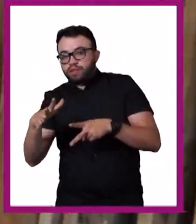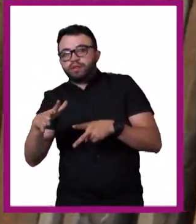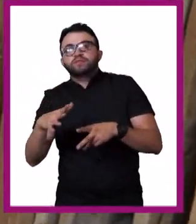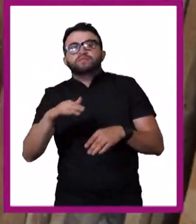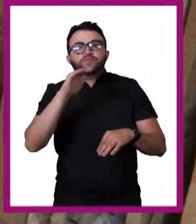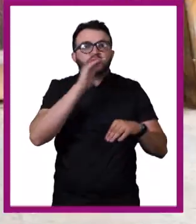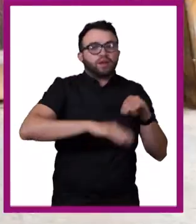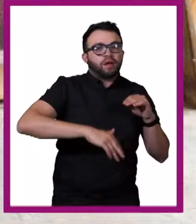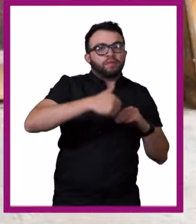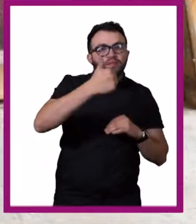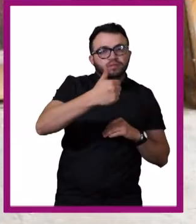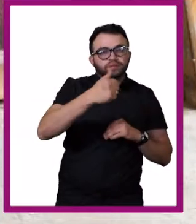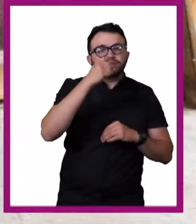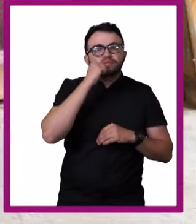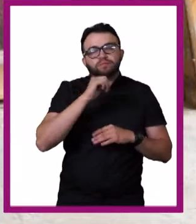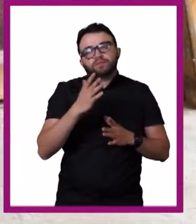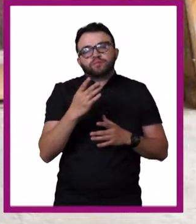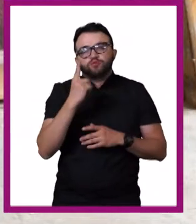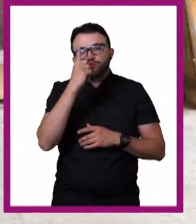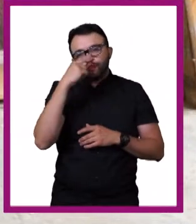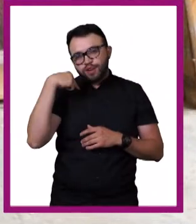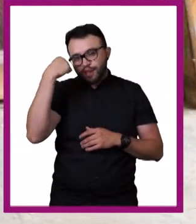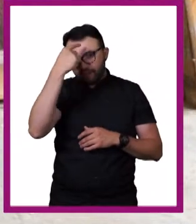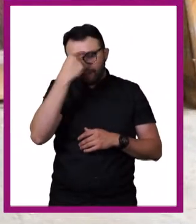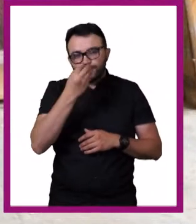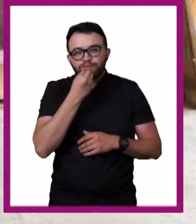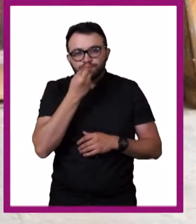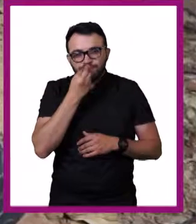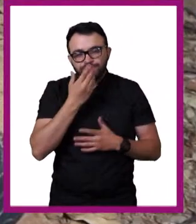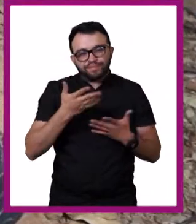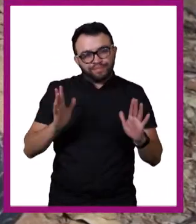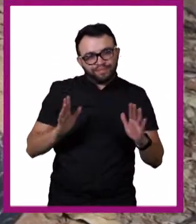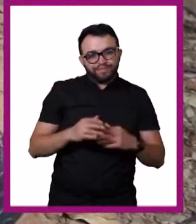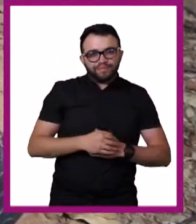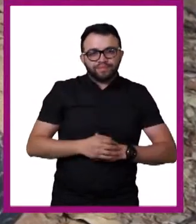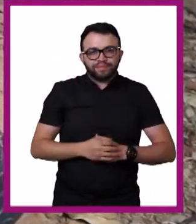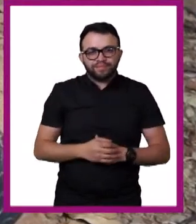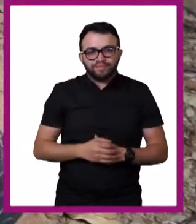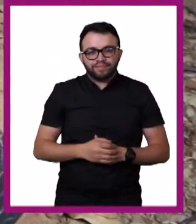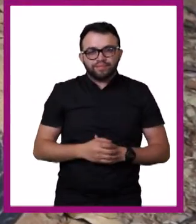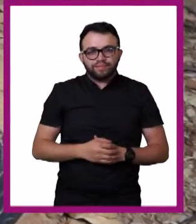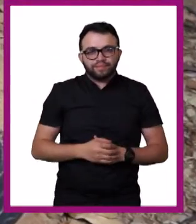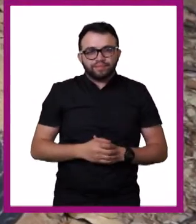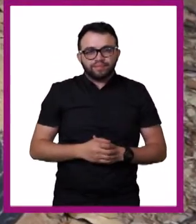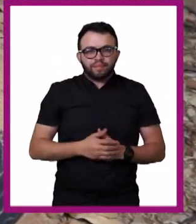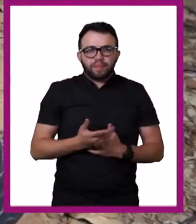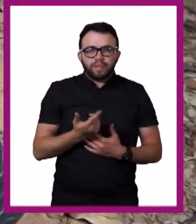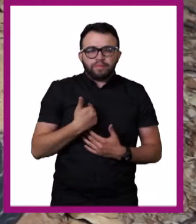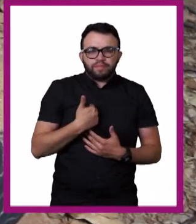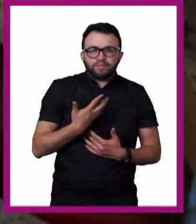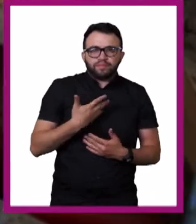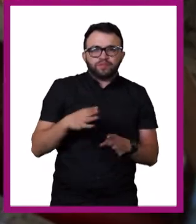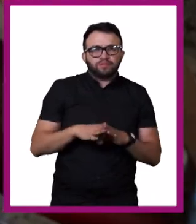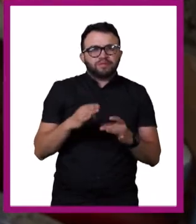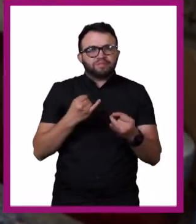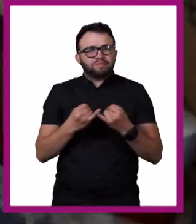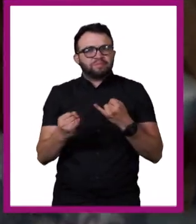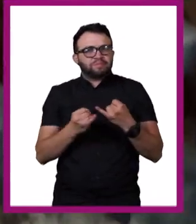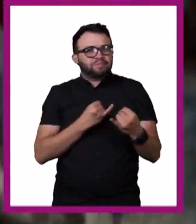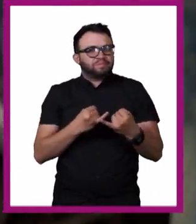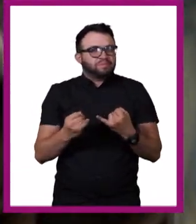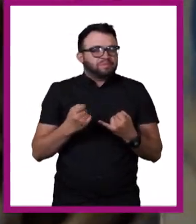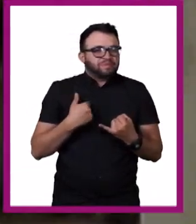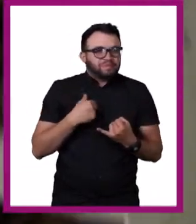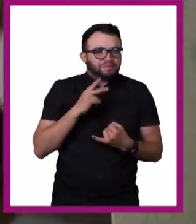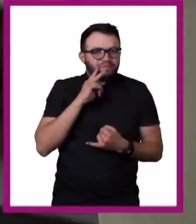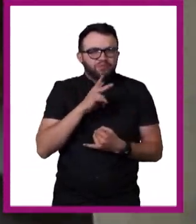6. Claro, con una hora de comida. Ok. Algo que me causa mucha inquietud y creo que a todos, ¿cómo